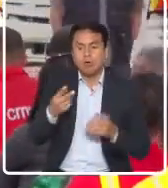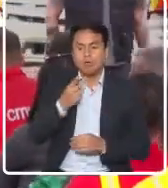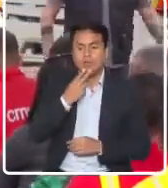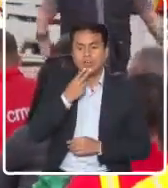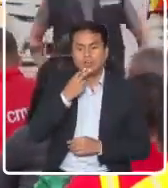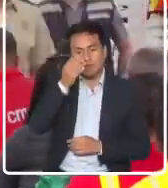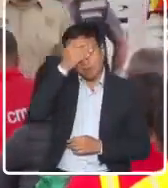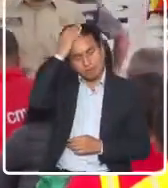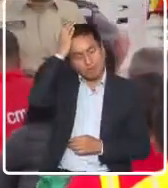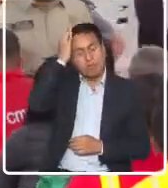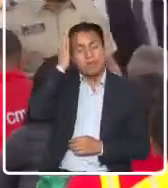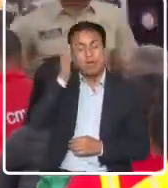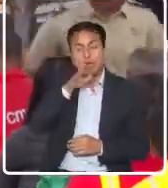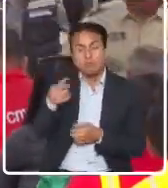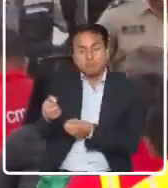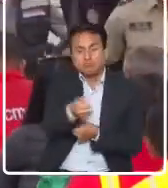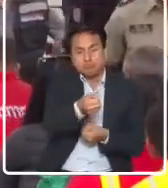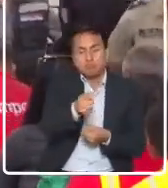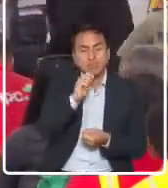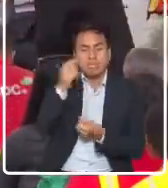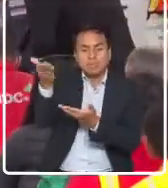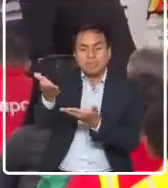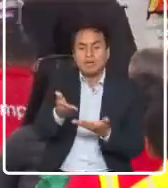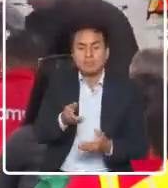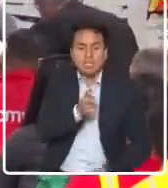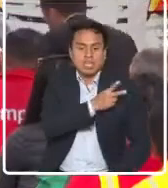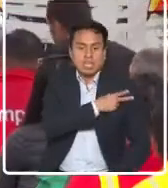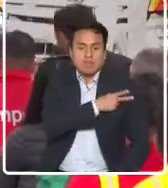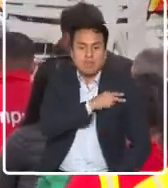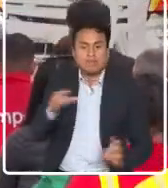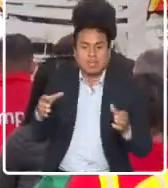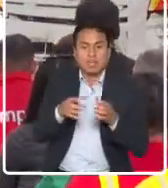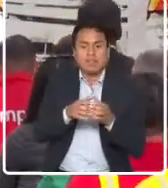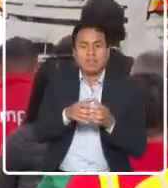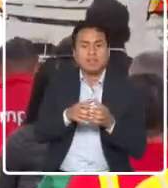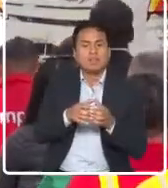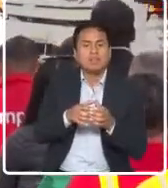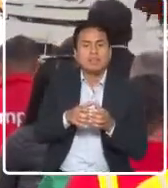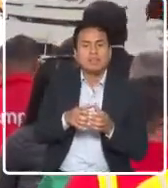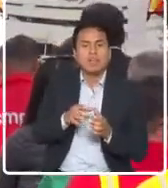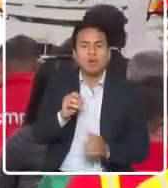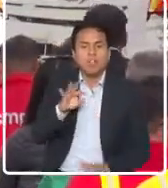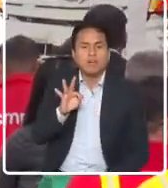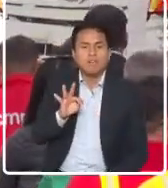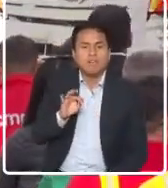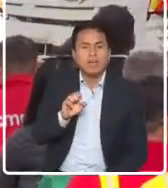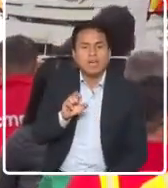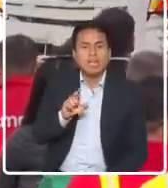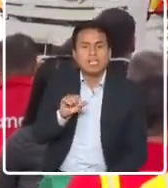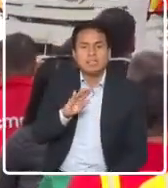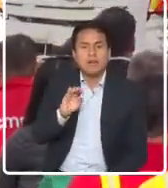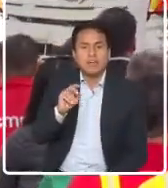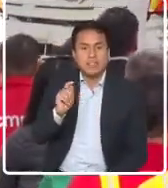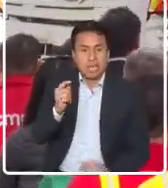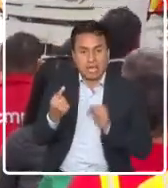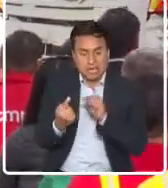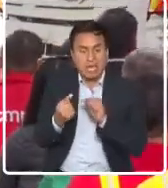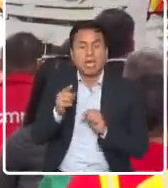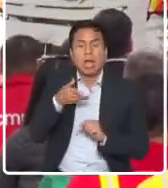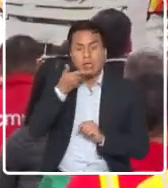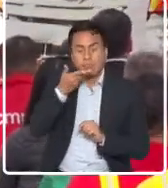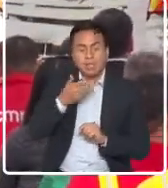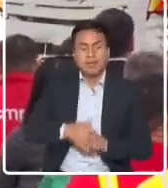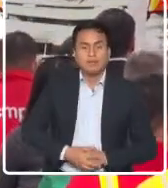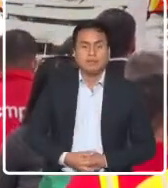vive el desafío de ser brigadista, invitamos a la jefa de brigada Maki 20 de CONAF, Elizabeth Valenzuela, a hacer uso de la